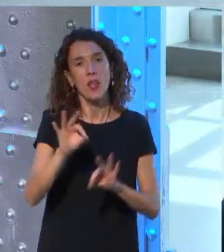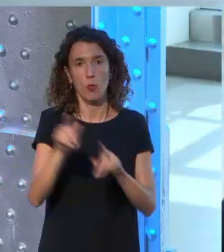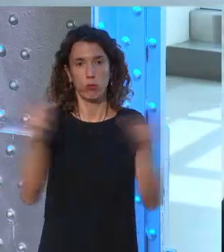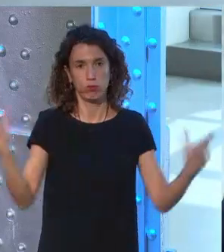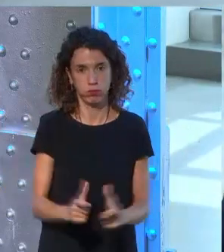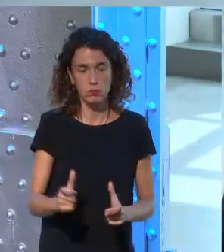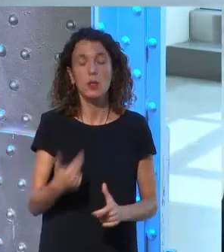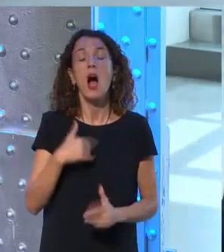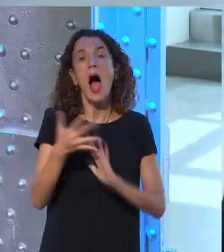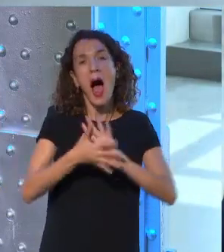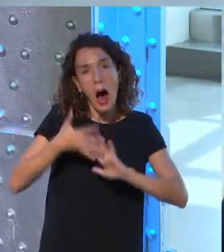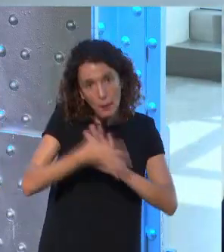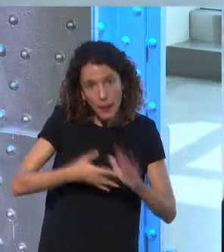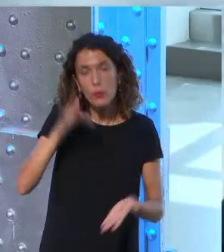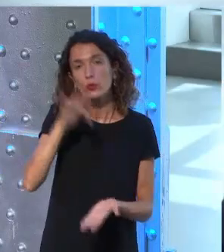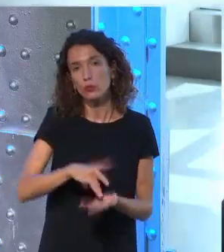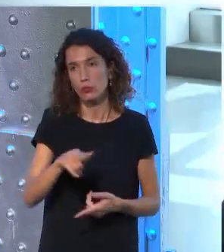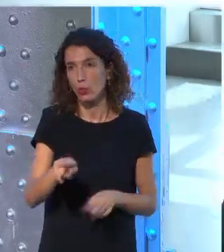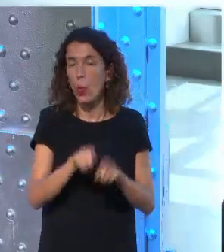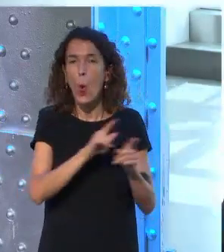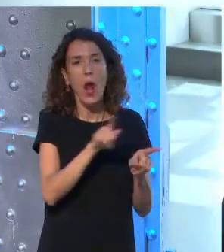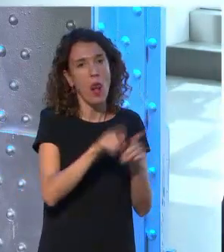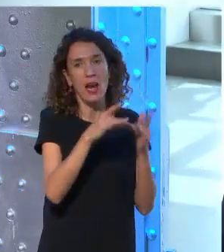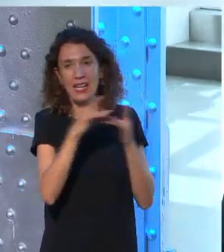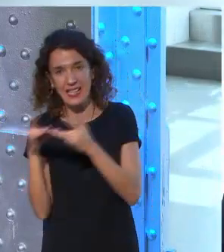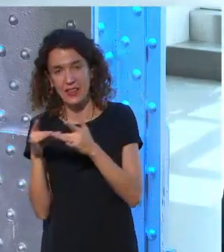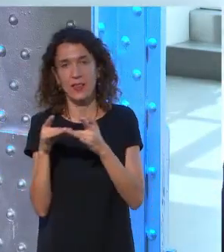decir que estamos hablando que estamos siendo líderes